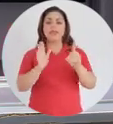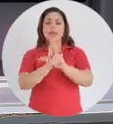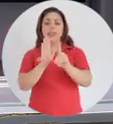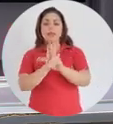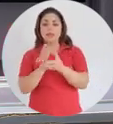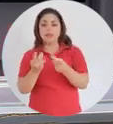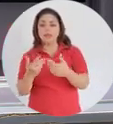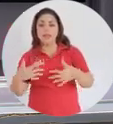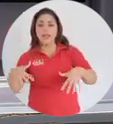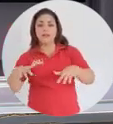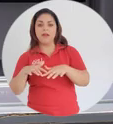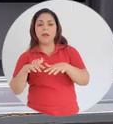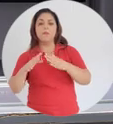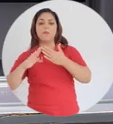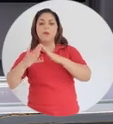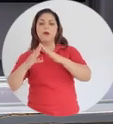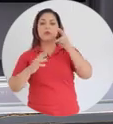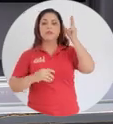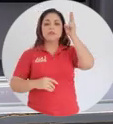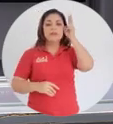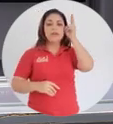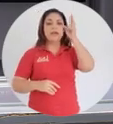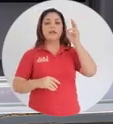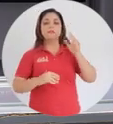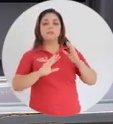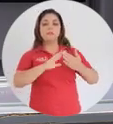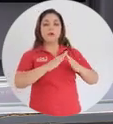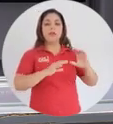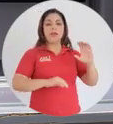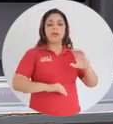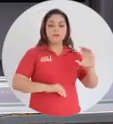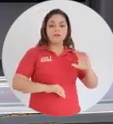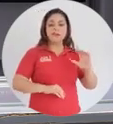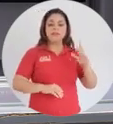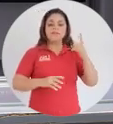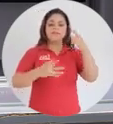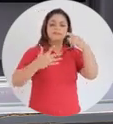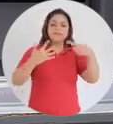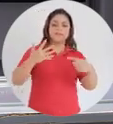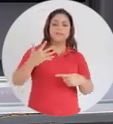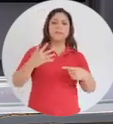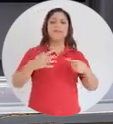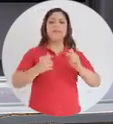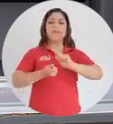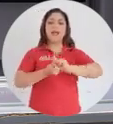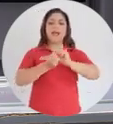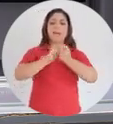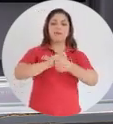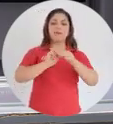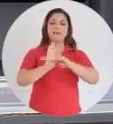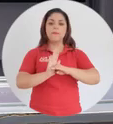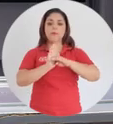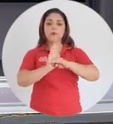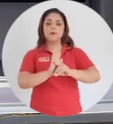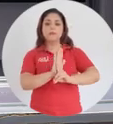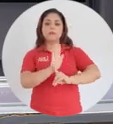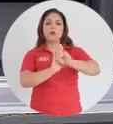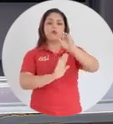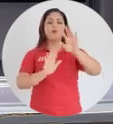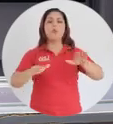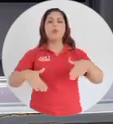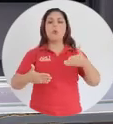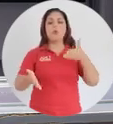¿verdad?, de pueblos originarios, pueblos del Caribe también, y todos los cambios de modelos de desarrollo y cómo